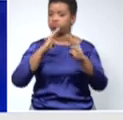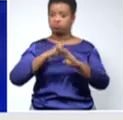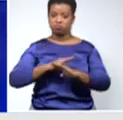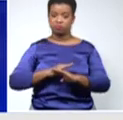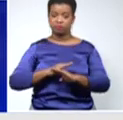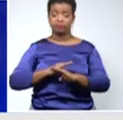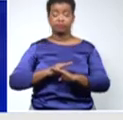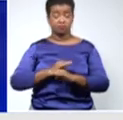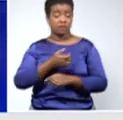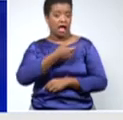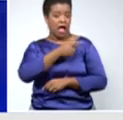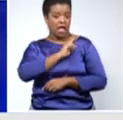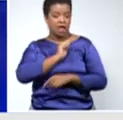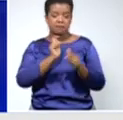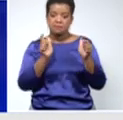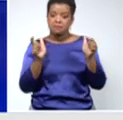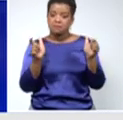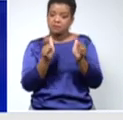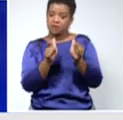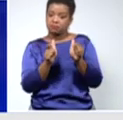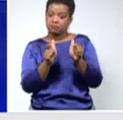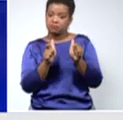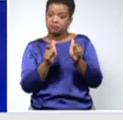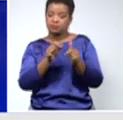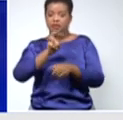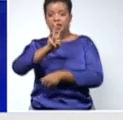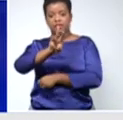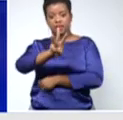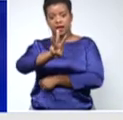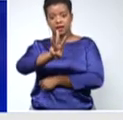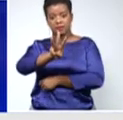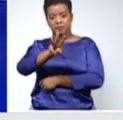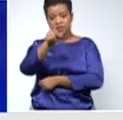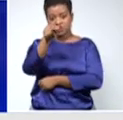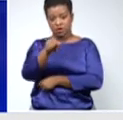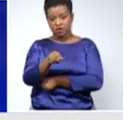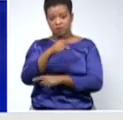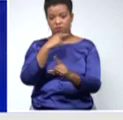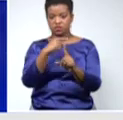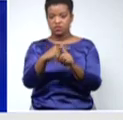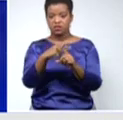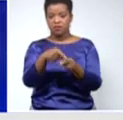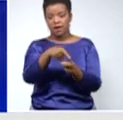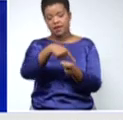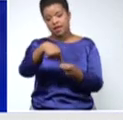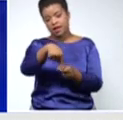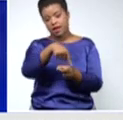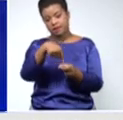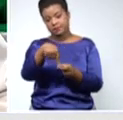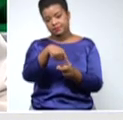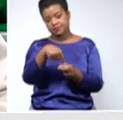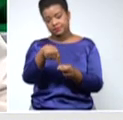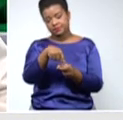una reducción del número de casos a 3 casos autóctonos con los estudios que se